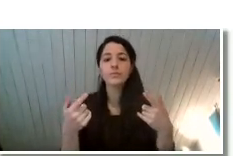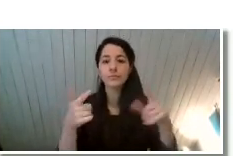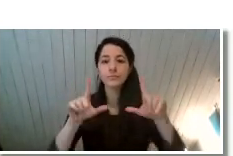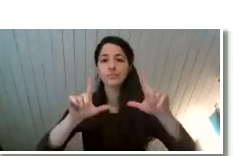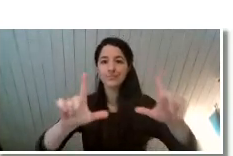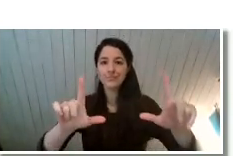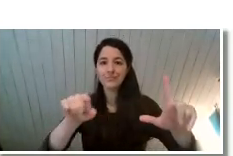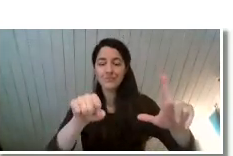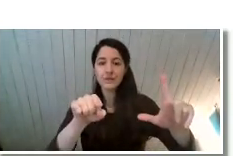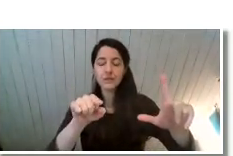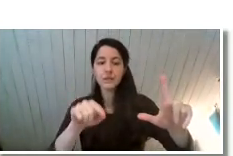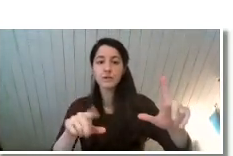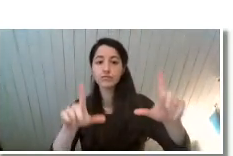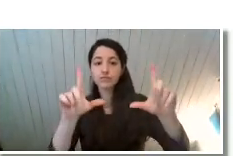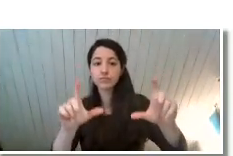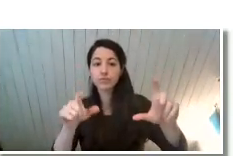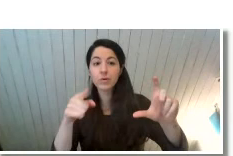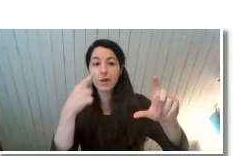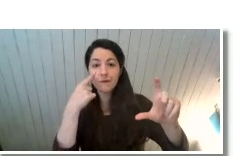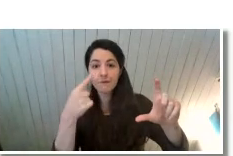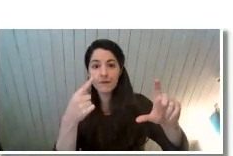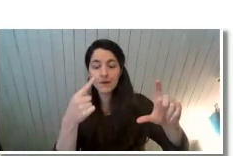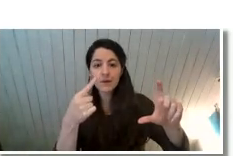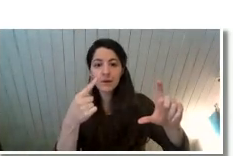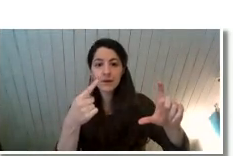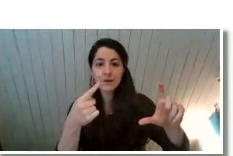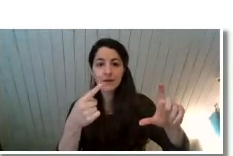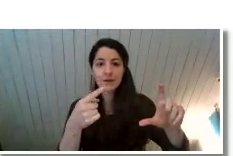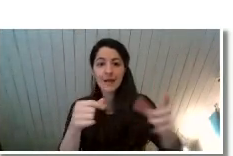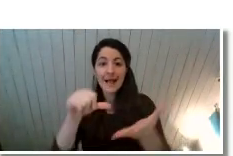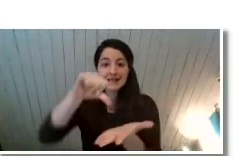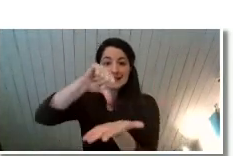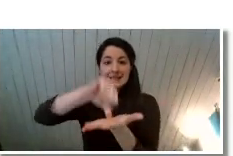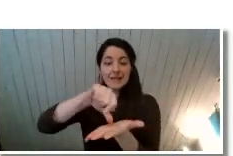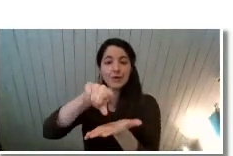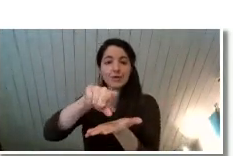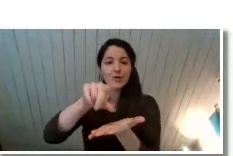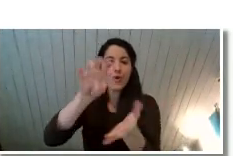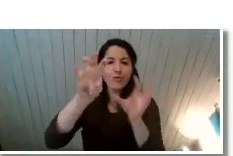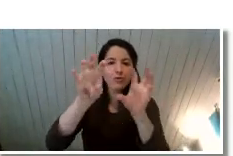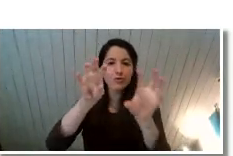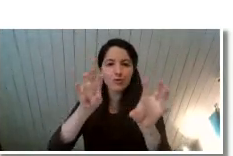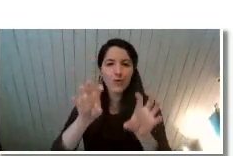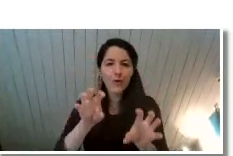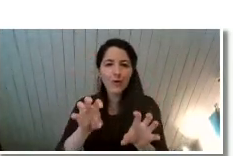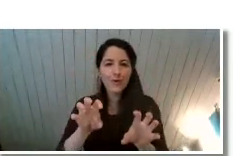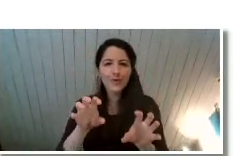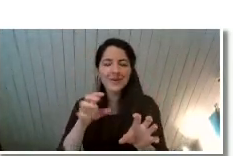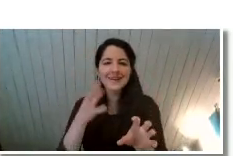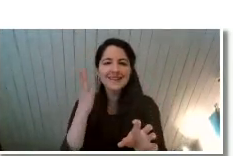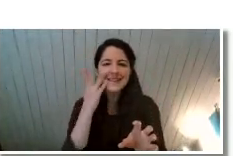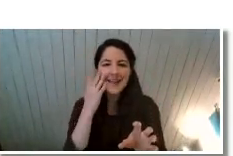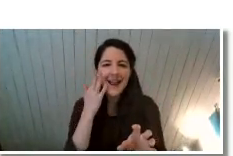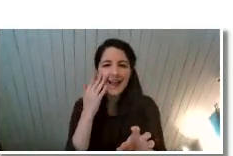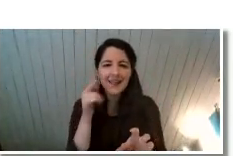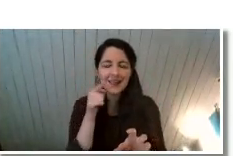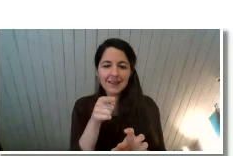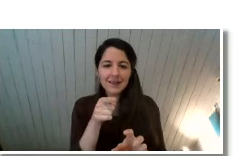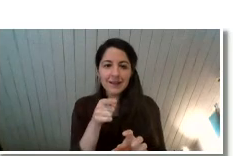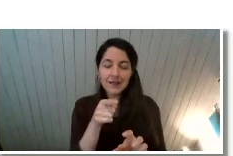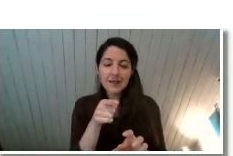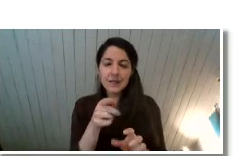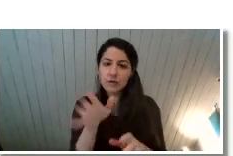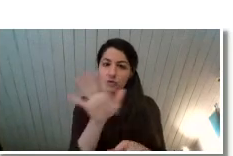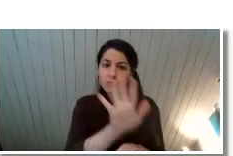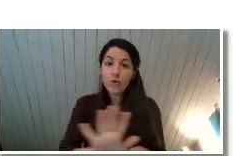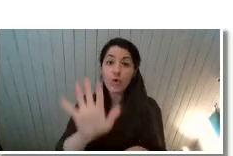si ustedes ven, en el centro hay unas imágenes que están en celeste. Todos esos son factores de riesgo